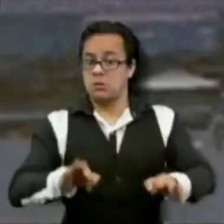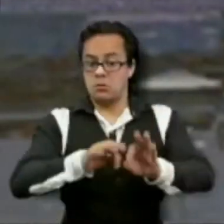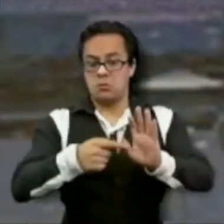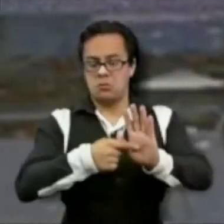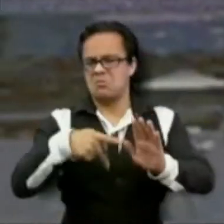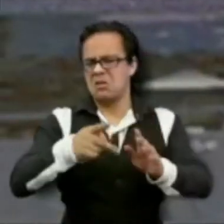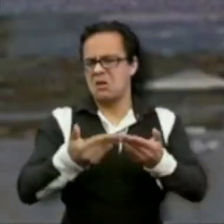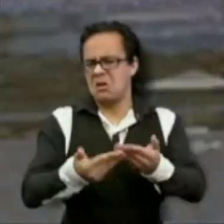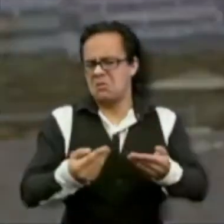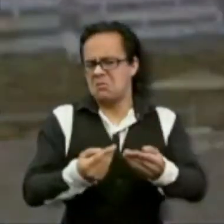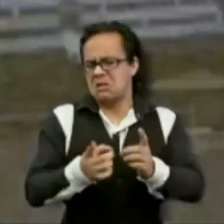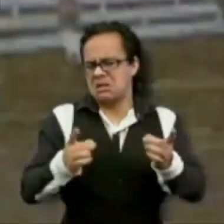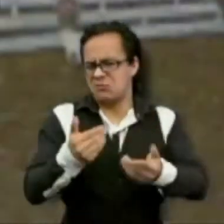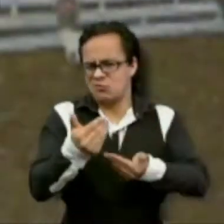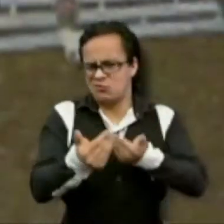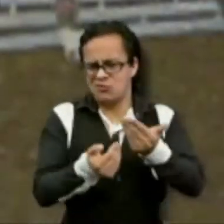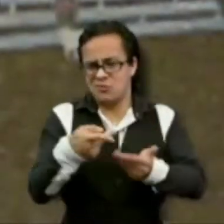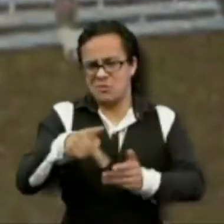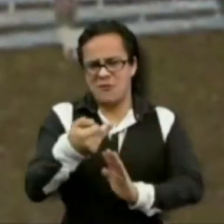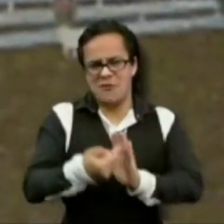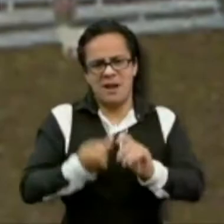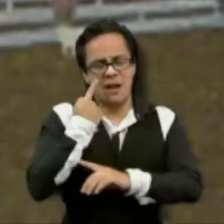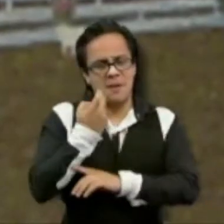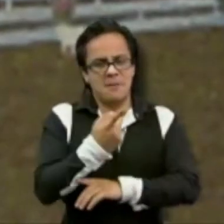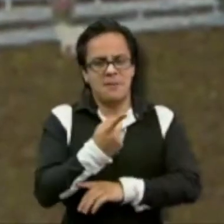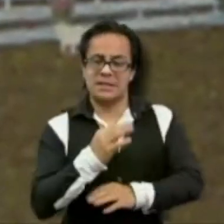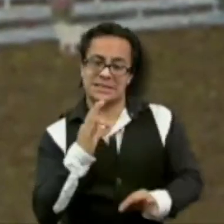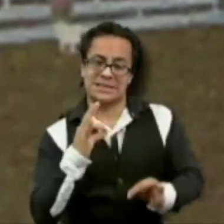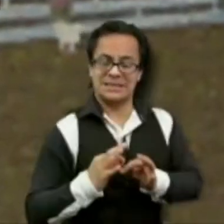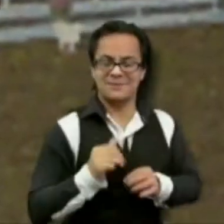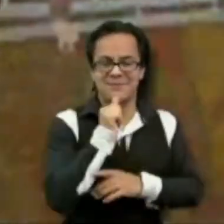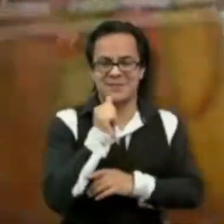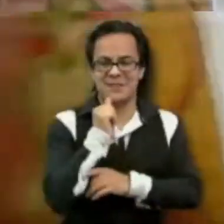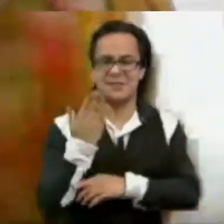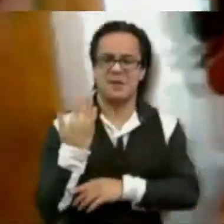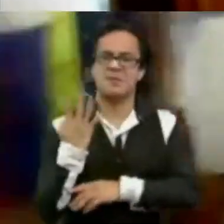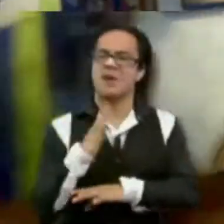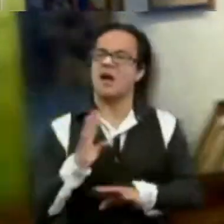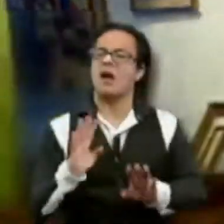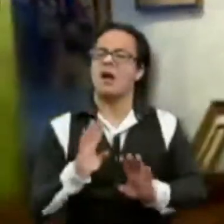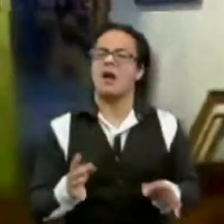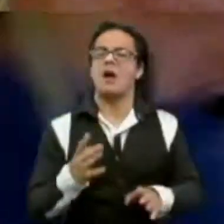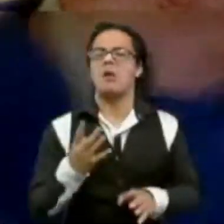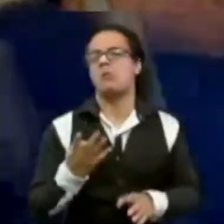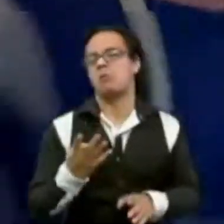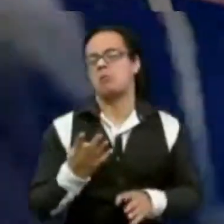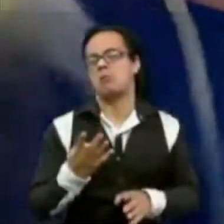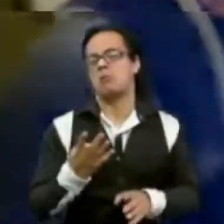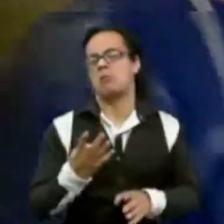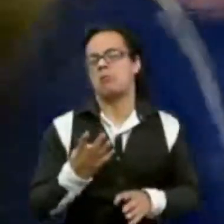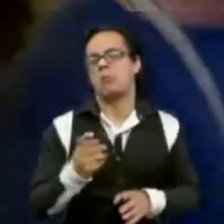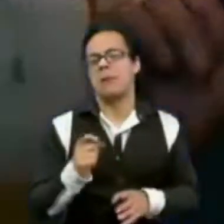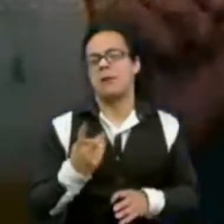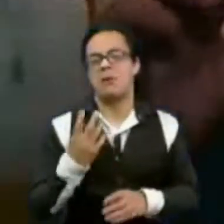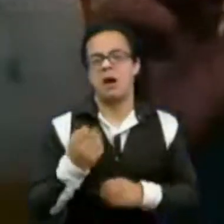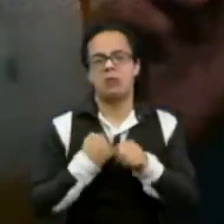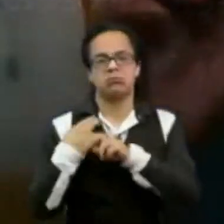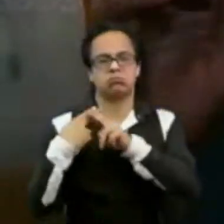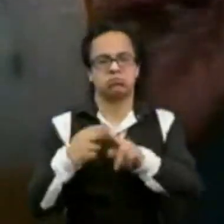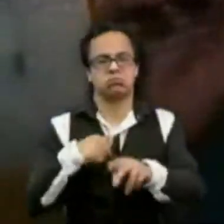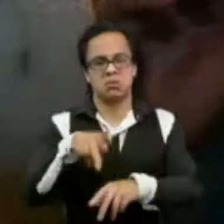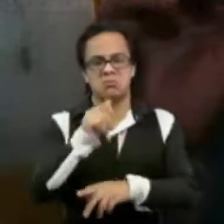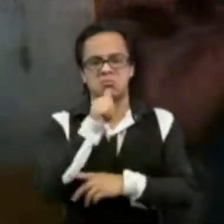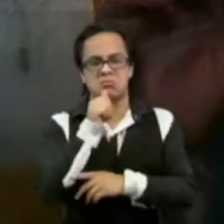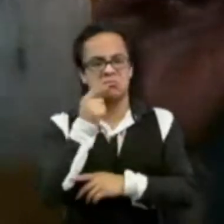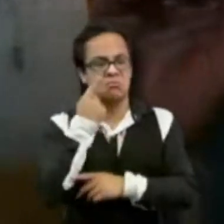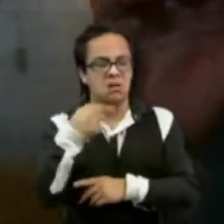desarrollado, sin embargo en la búsqueda de ser una realidad, no ha logrado iniciarlo desde hace 4 sexenios. Parece que en este país